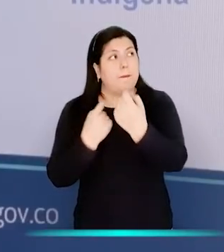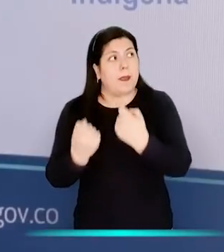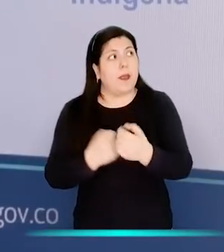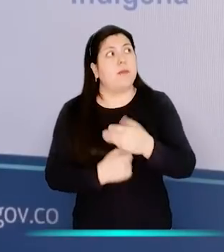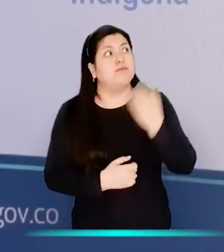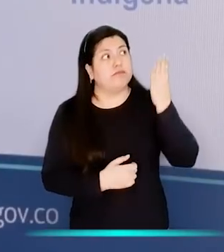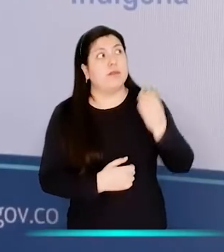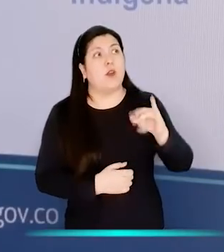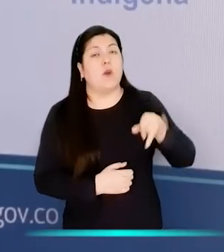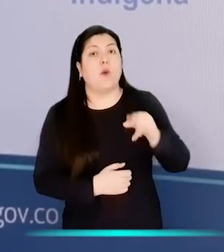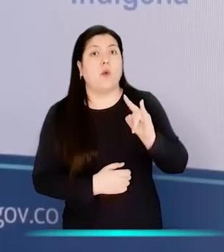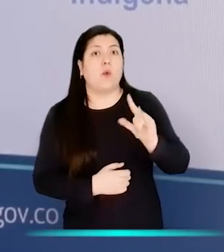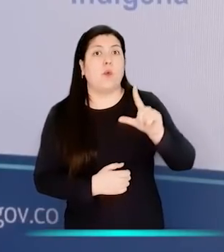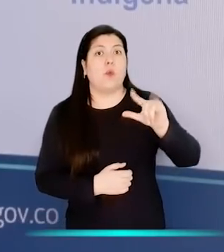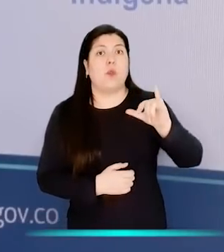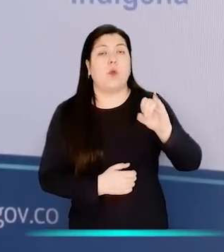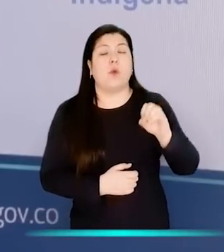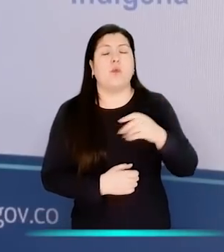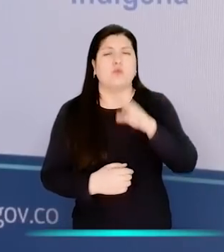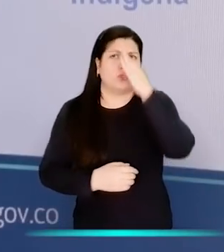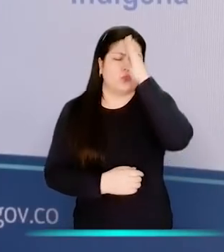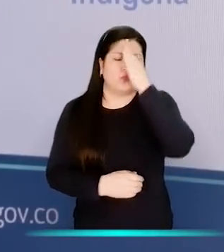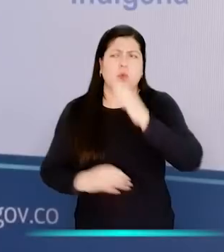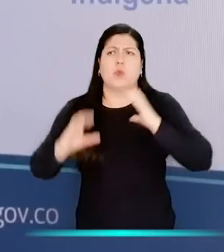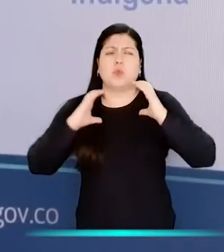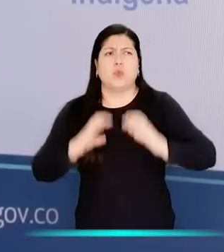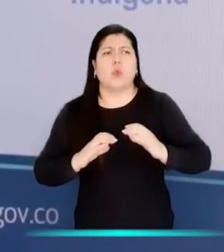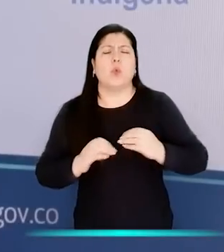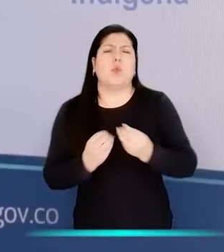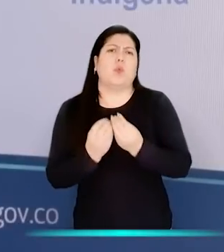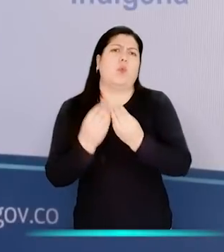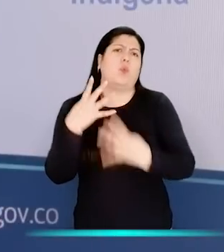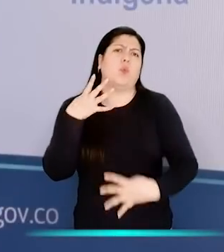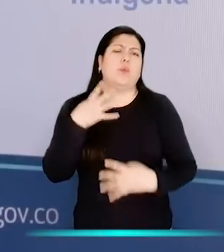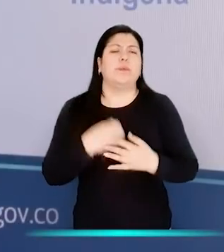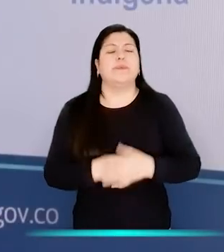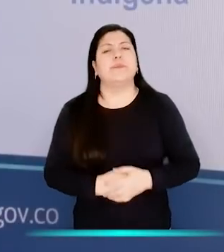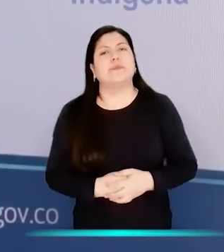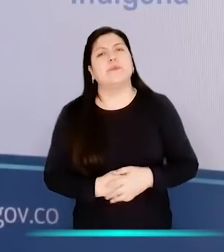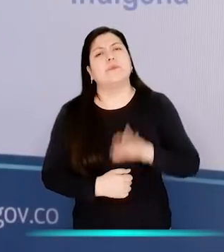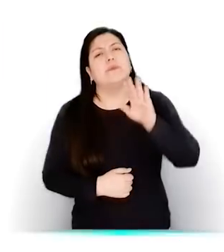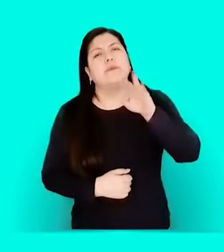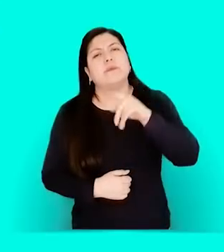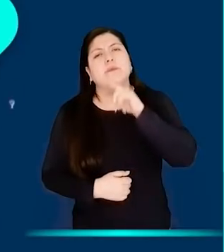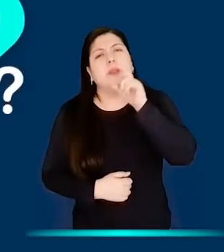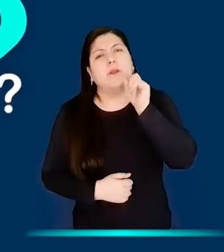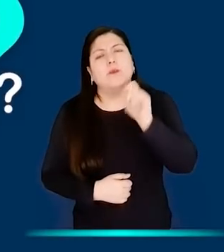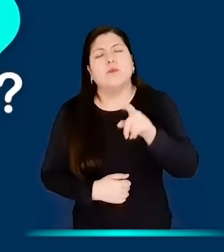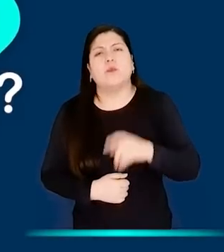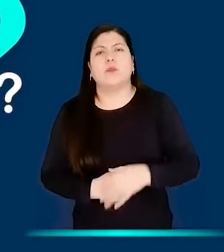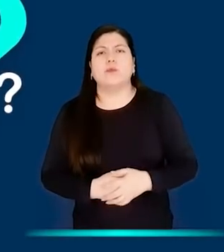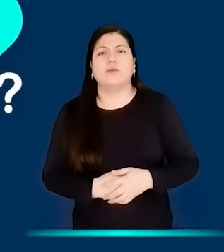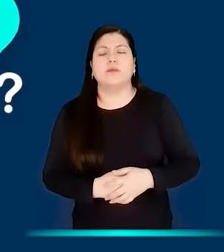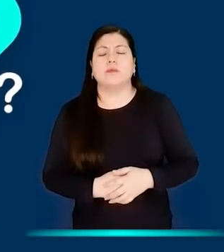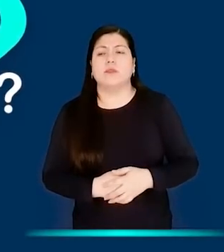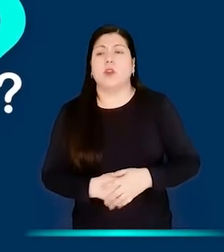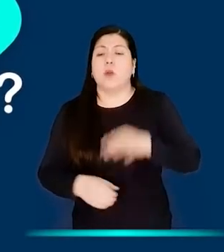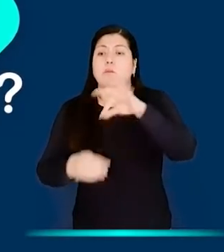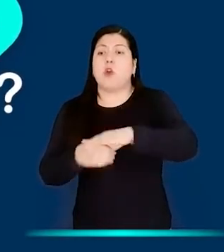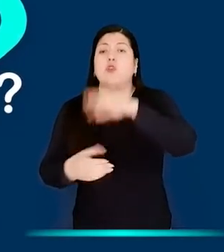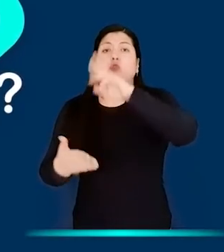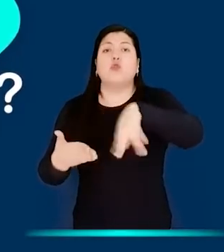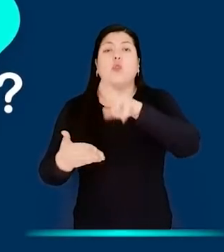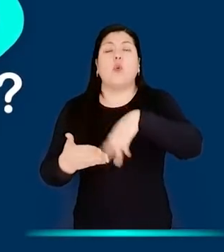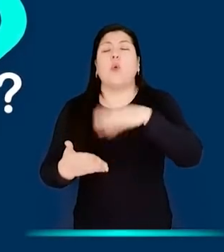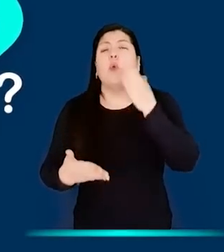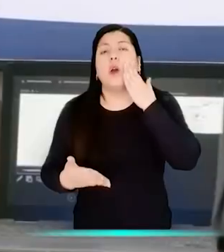hay más preguntas para Julio, porque las dudas de la ciudadanía pues son bastantes. Quiero preguntar, ¿cuándo un